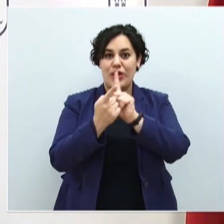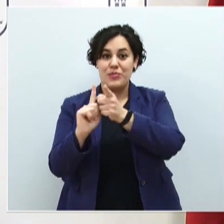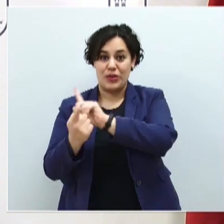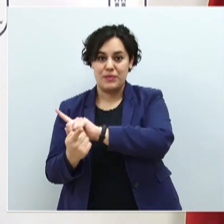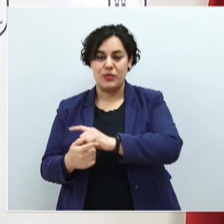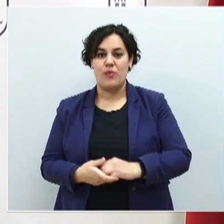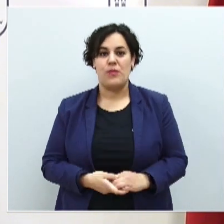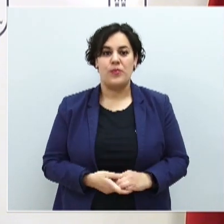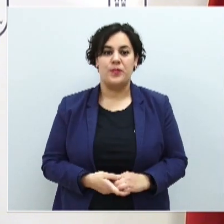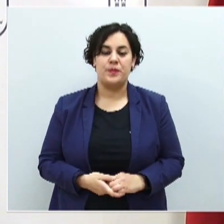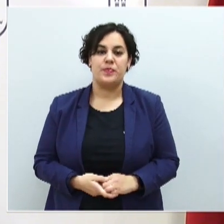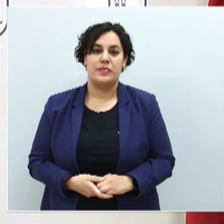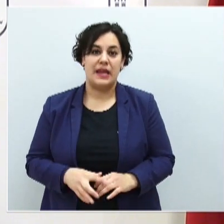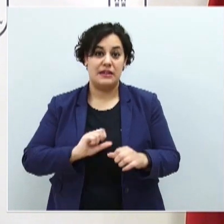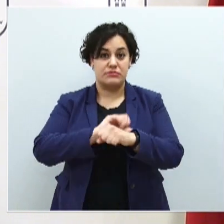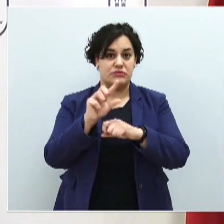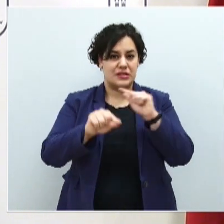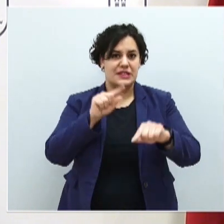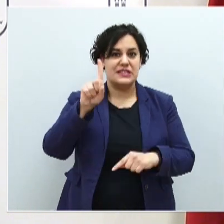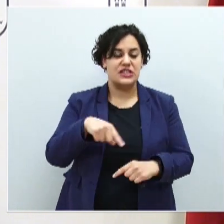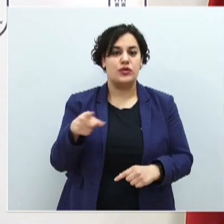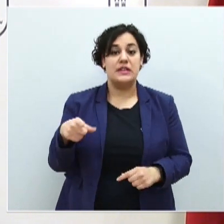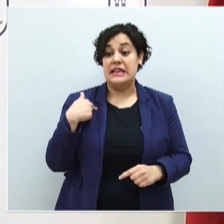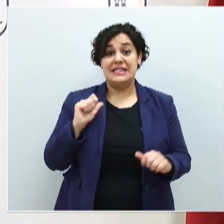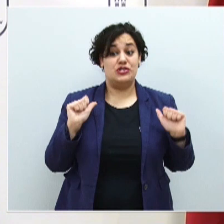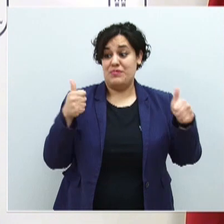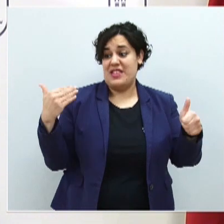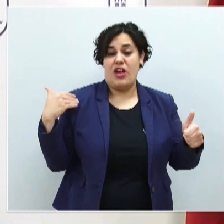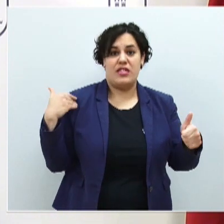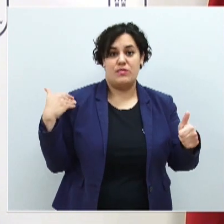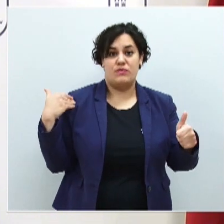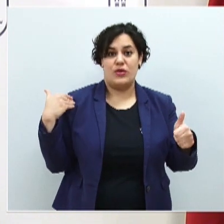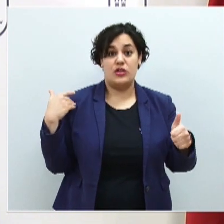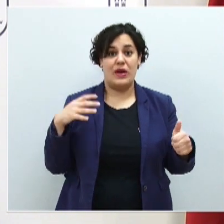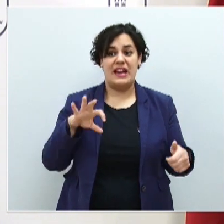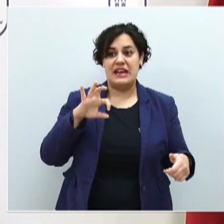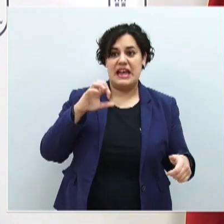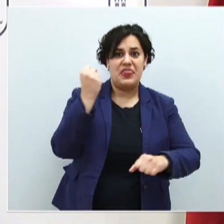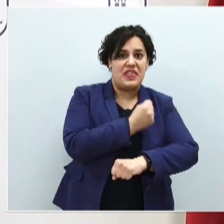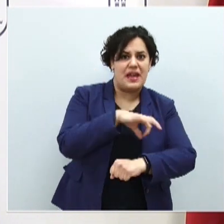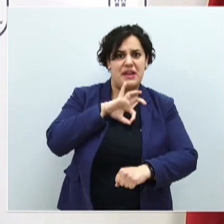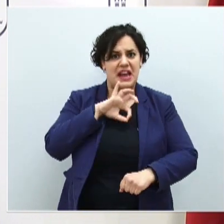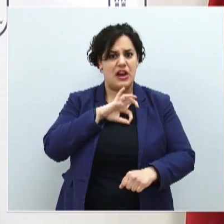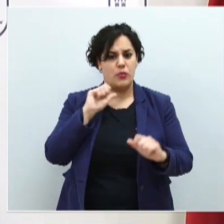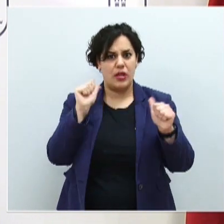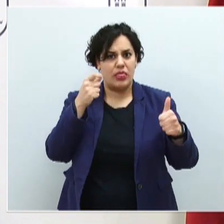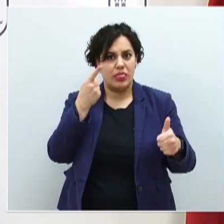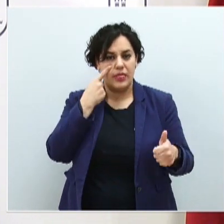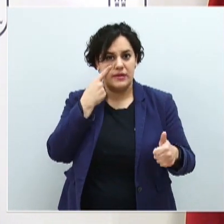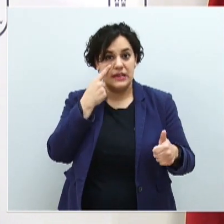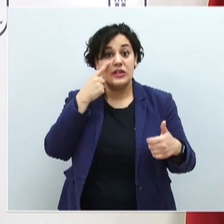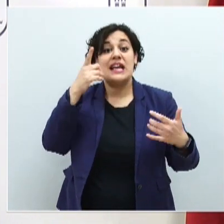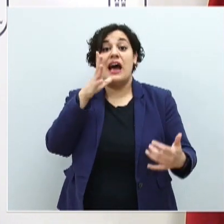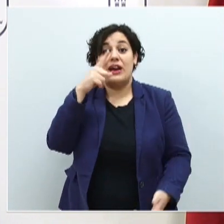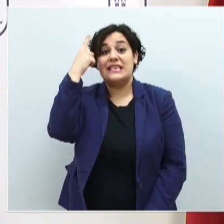hacer relativamente muy poquito, en diciembre, enero es cuando empezamos a trabajar con el virus, ahora mismo lo que sabemos es cómo está